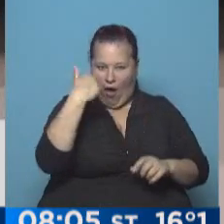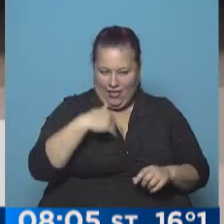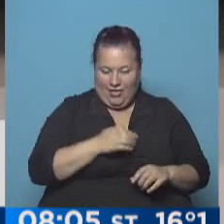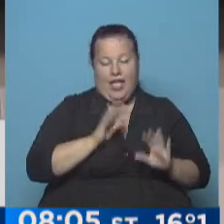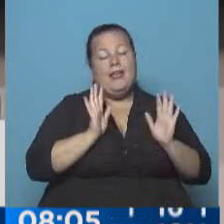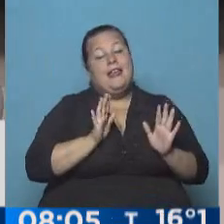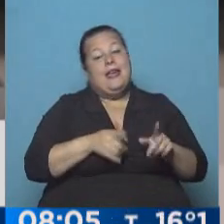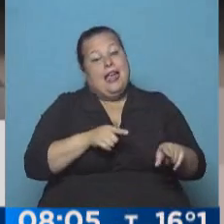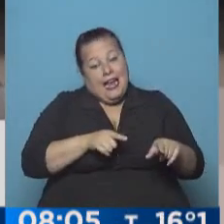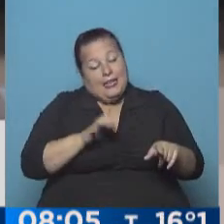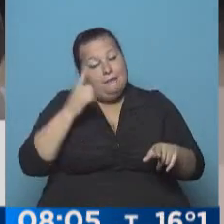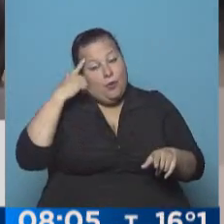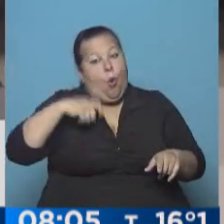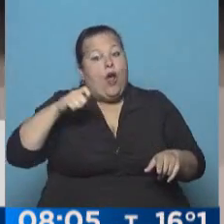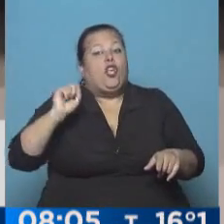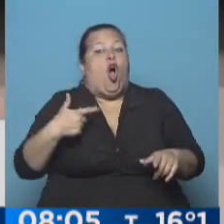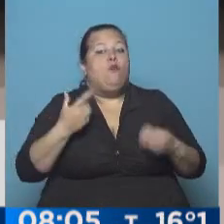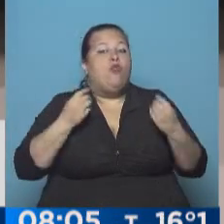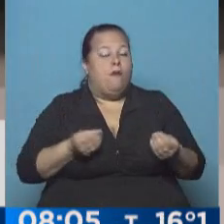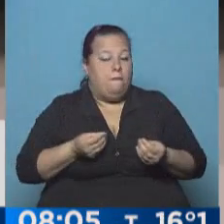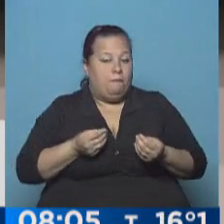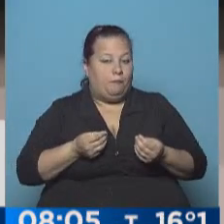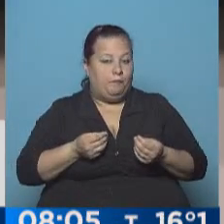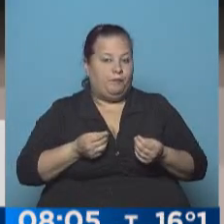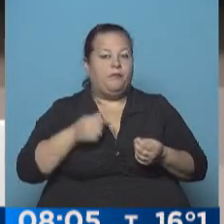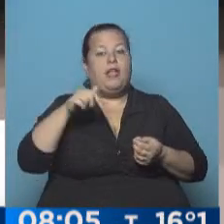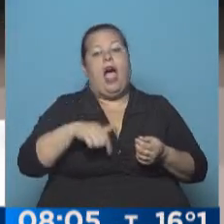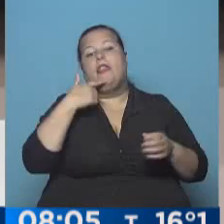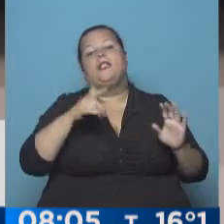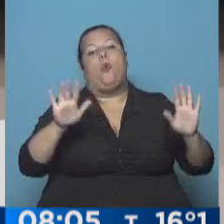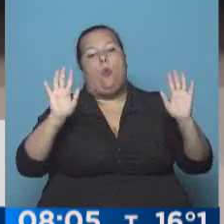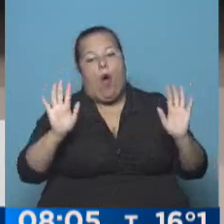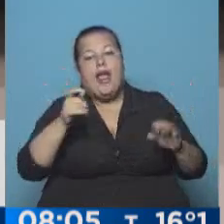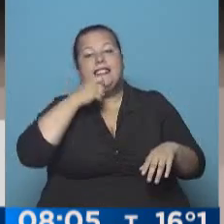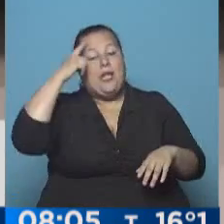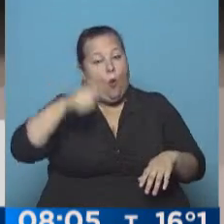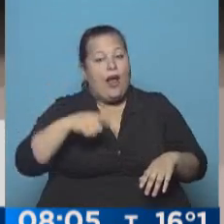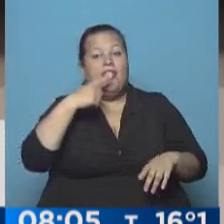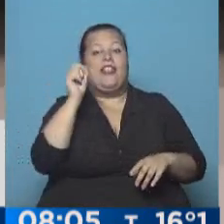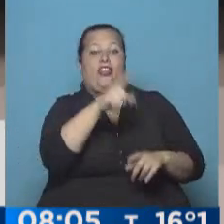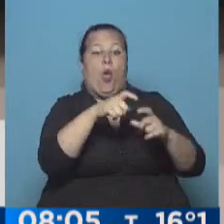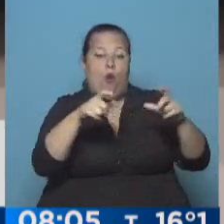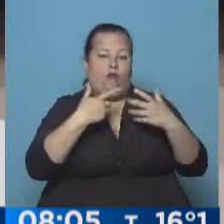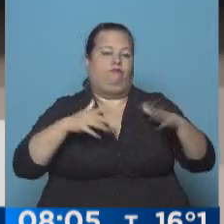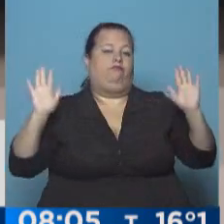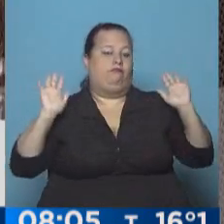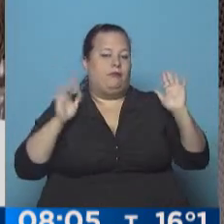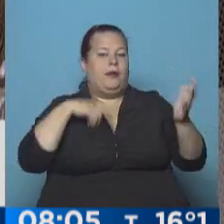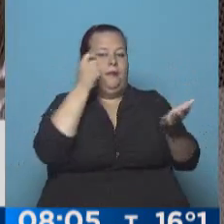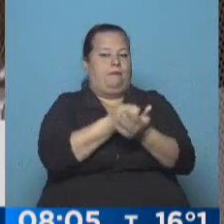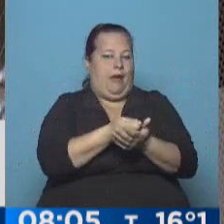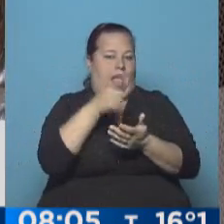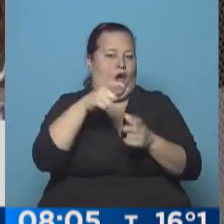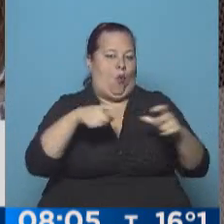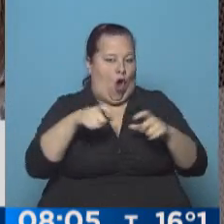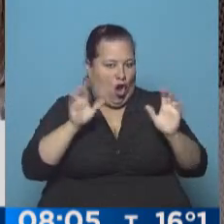uno esperaría de un buen normal es que ahora diga bueno si la corte dijo que el logo ni sta se libera esto le corren los